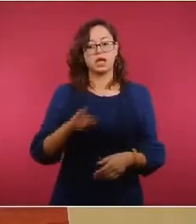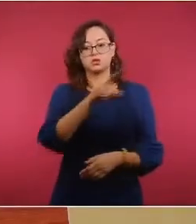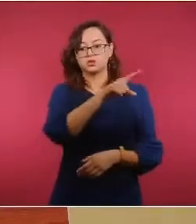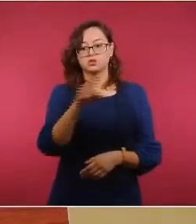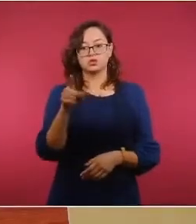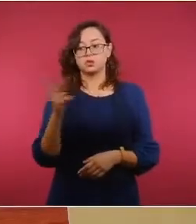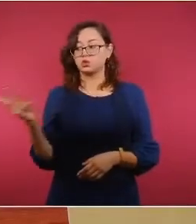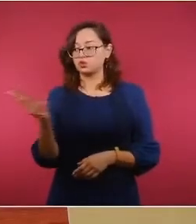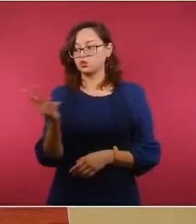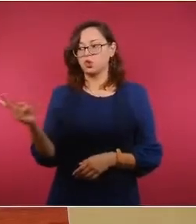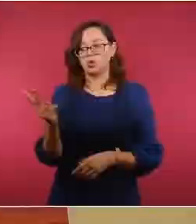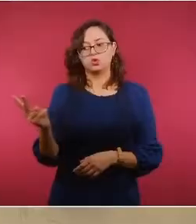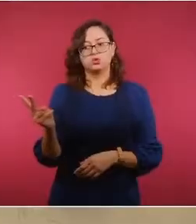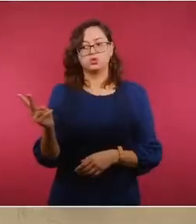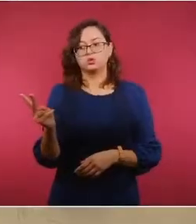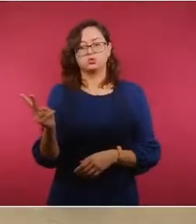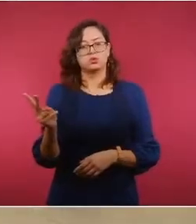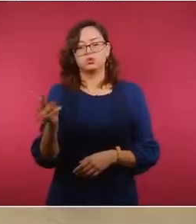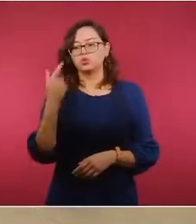ese propósito.